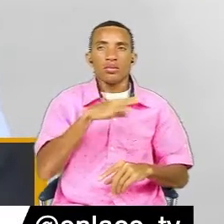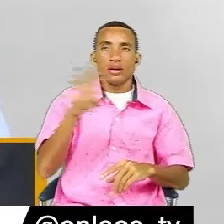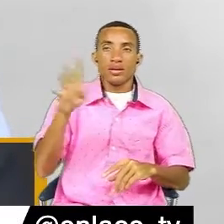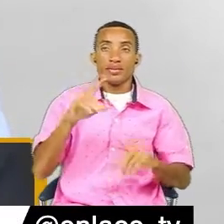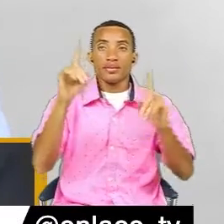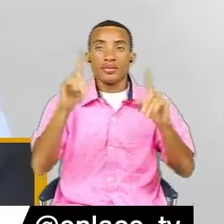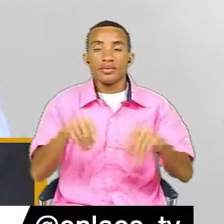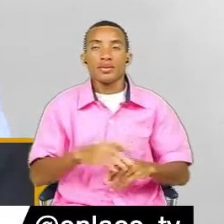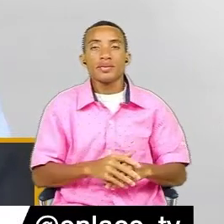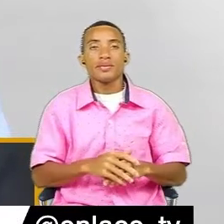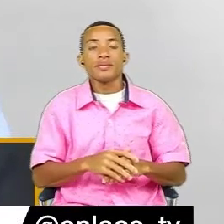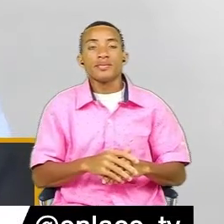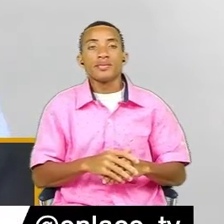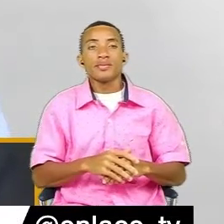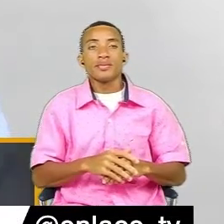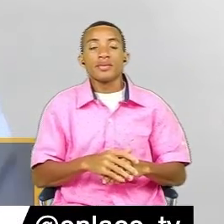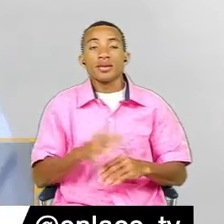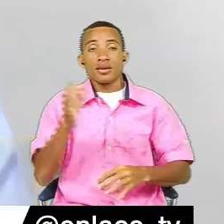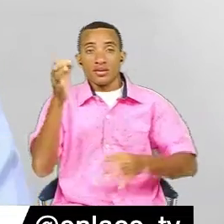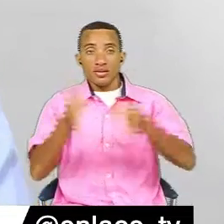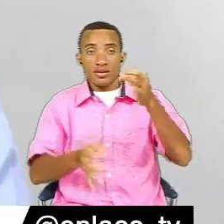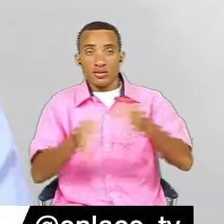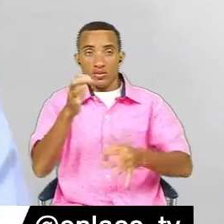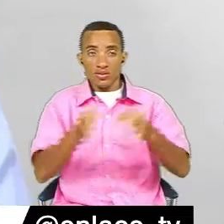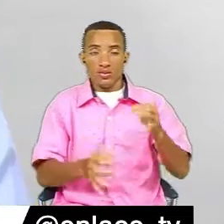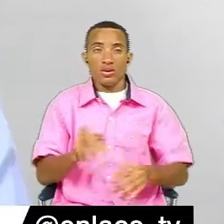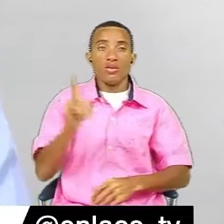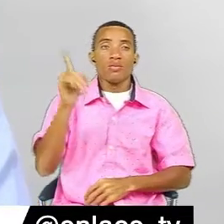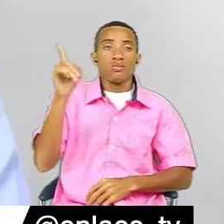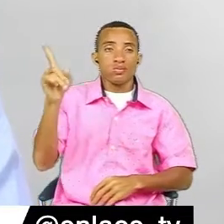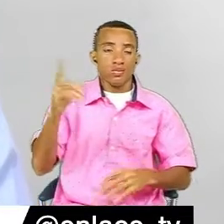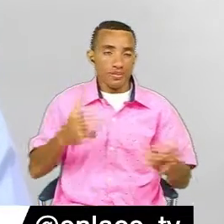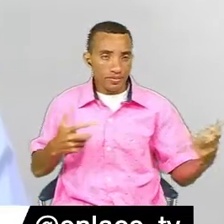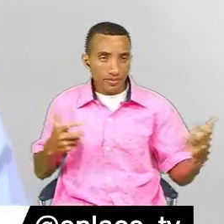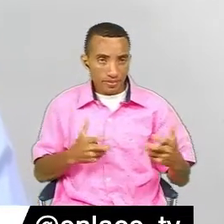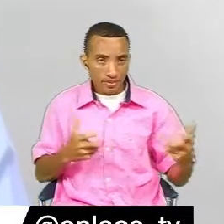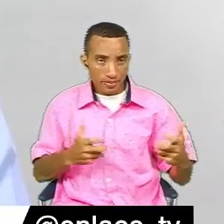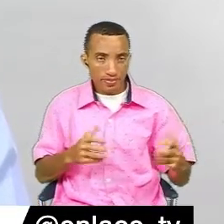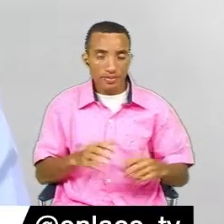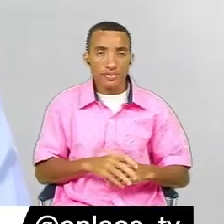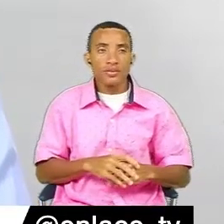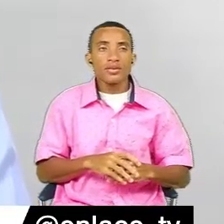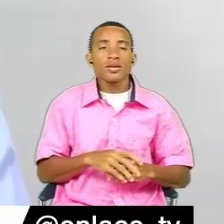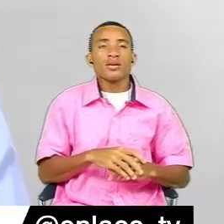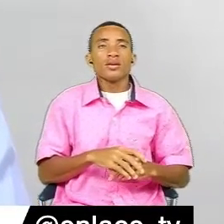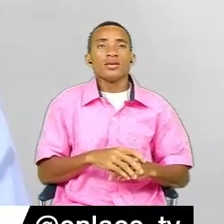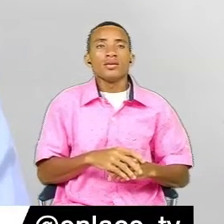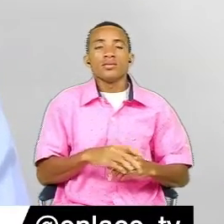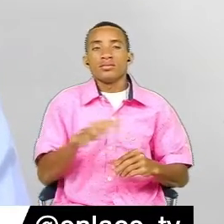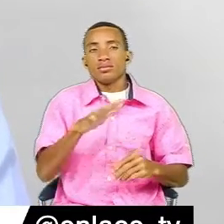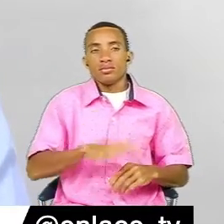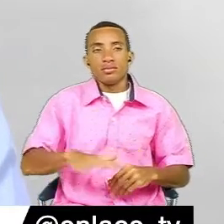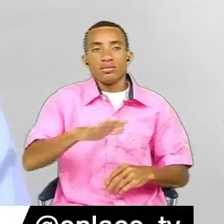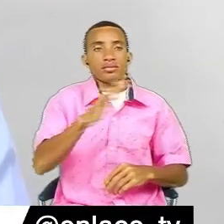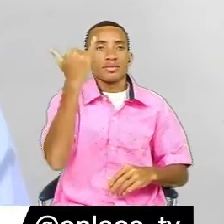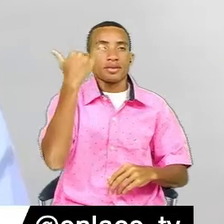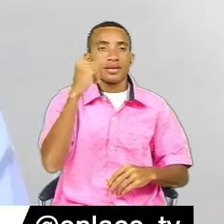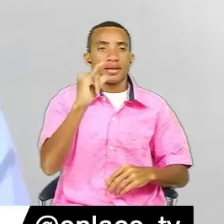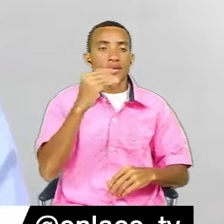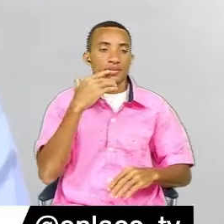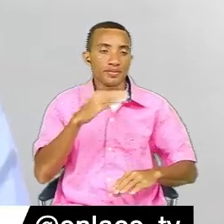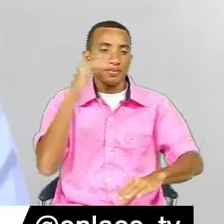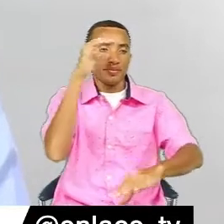de Valledupar, porque no solamente nosotros tenemos Magdalena Medio, que corresponde a 43 municipios de esta zona, ya ha ordenado el arresto del